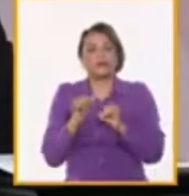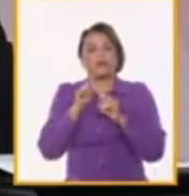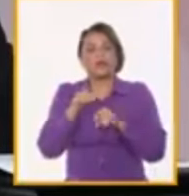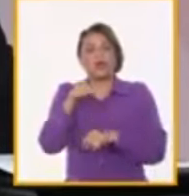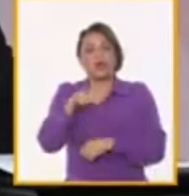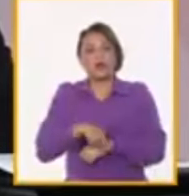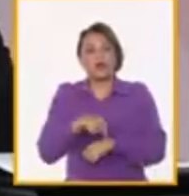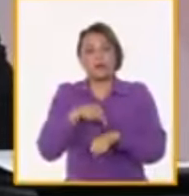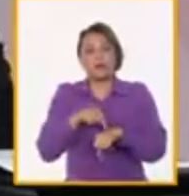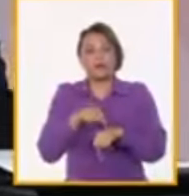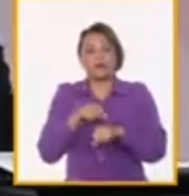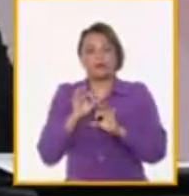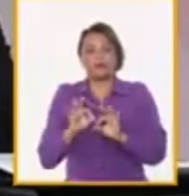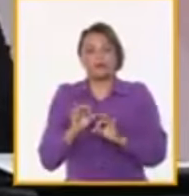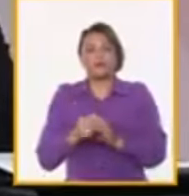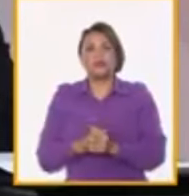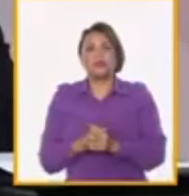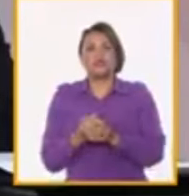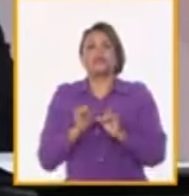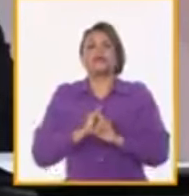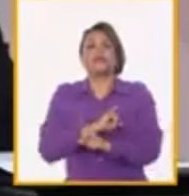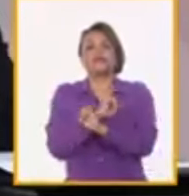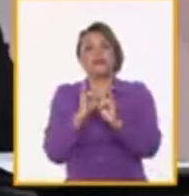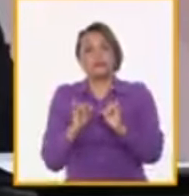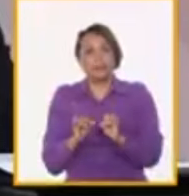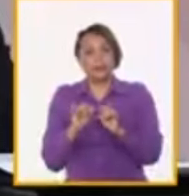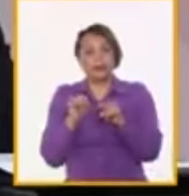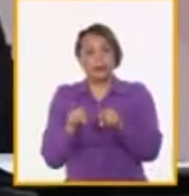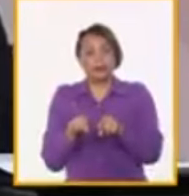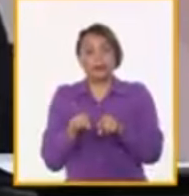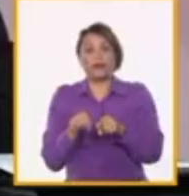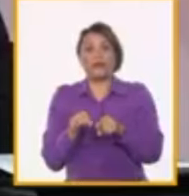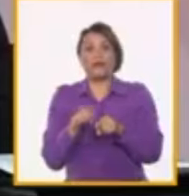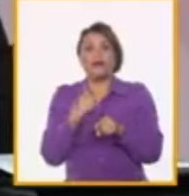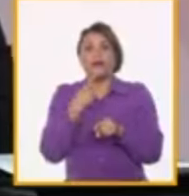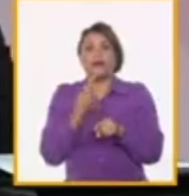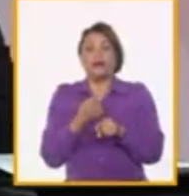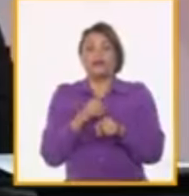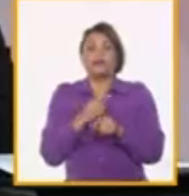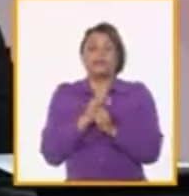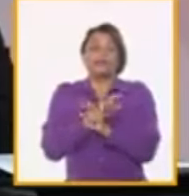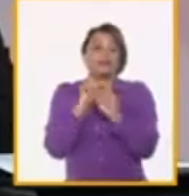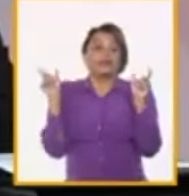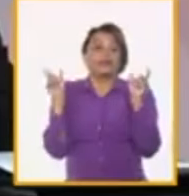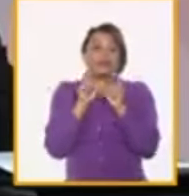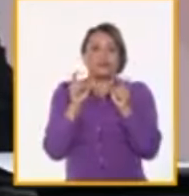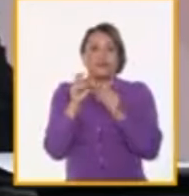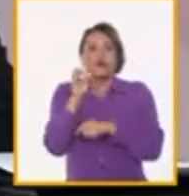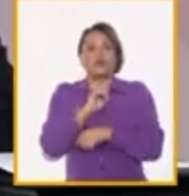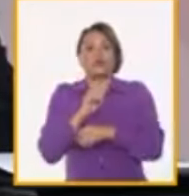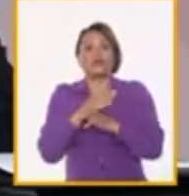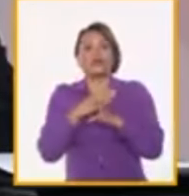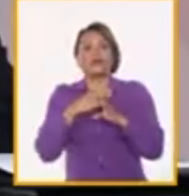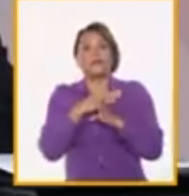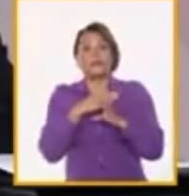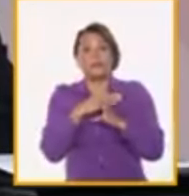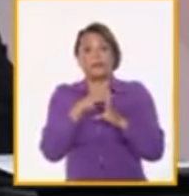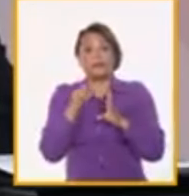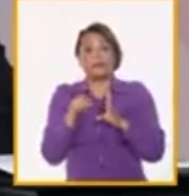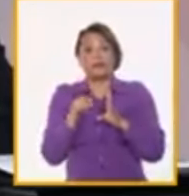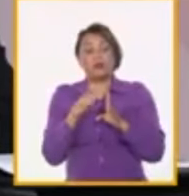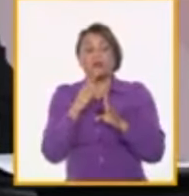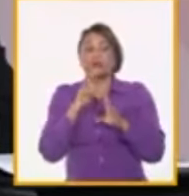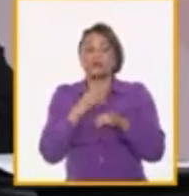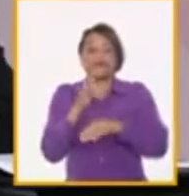en este minuto, noticia sin dudas que está pues conmocionando al Oriente Medio y que